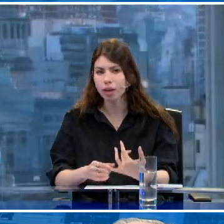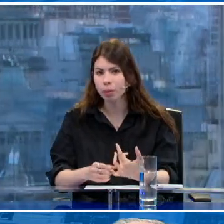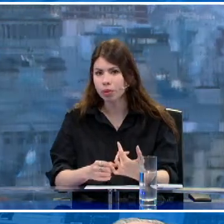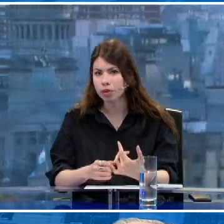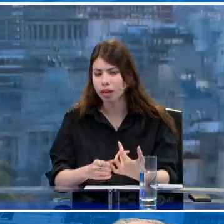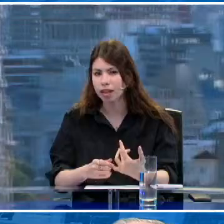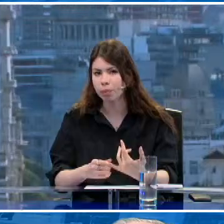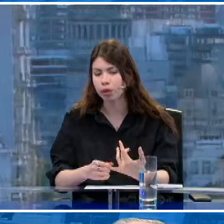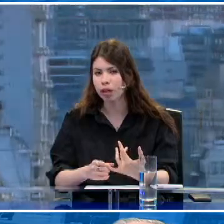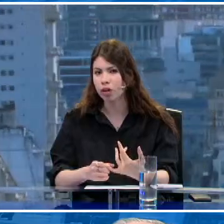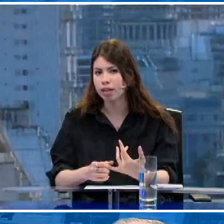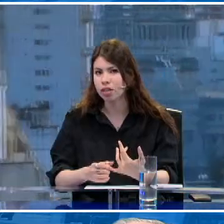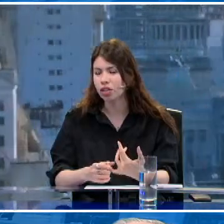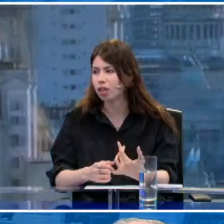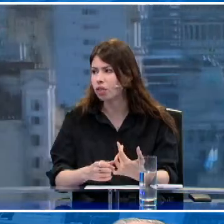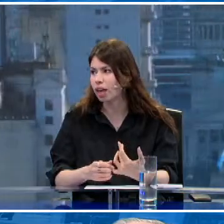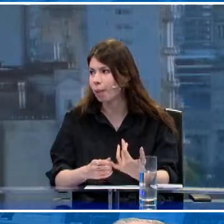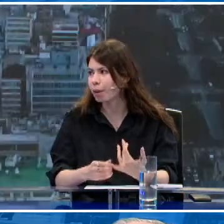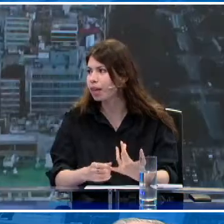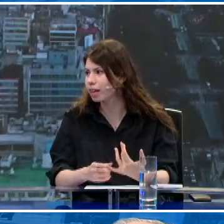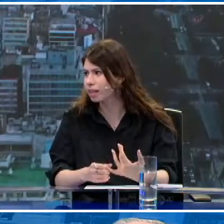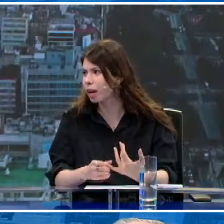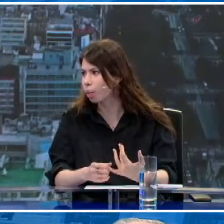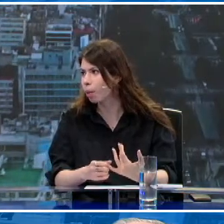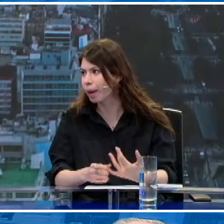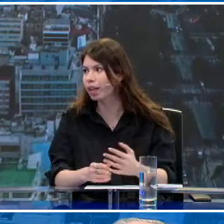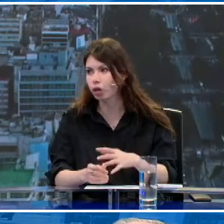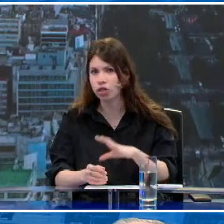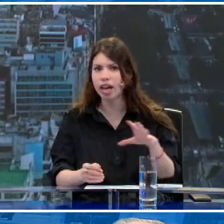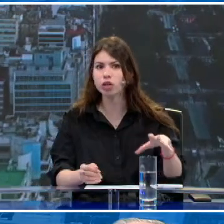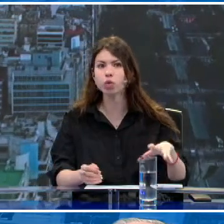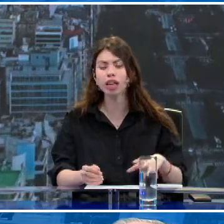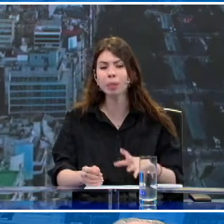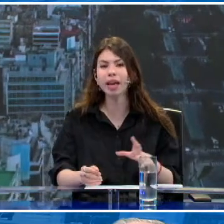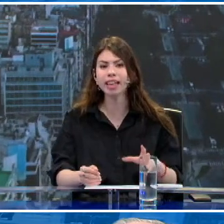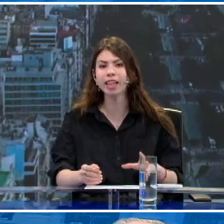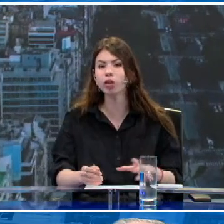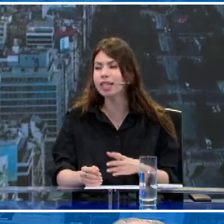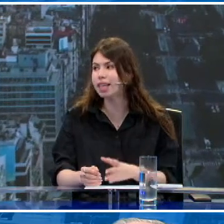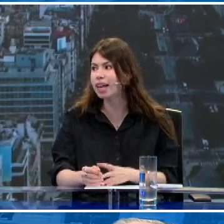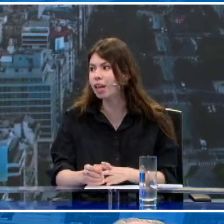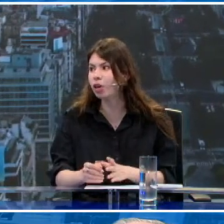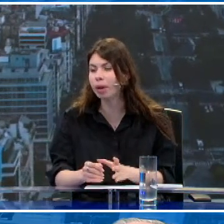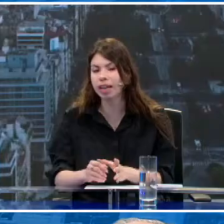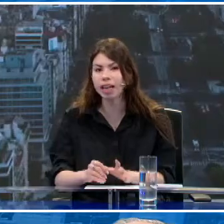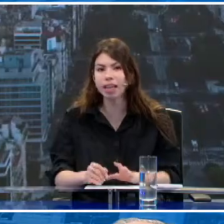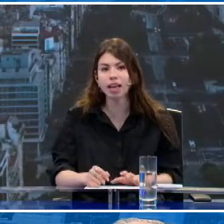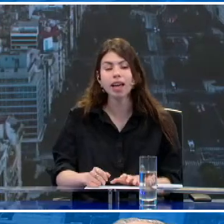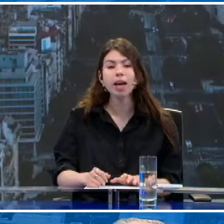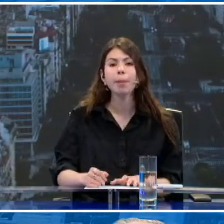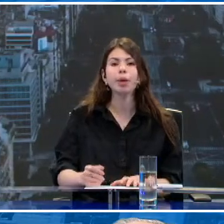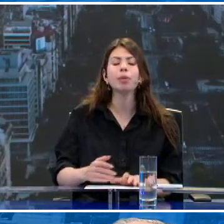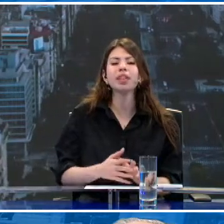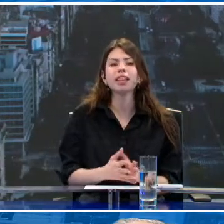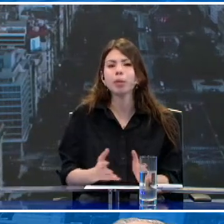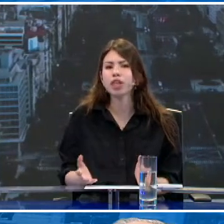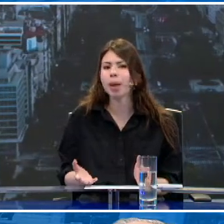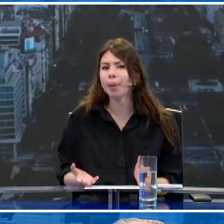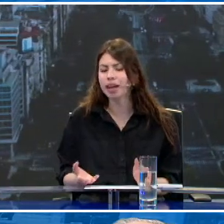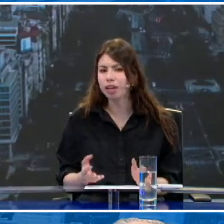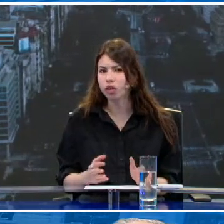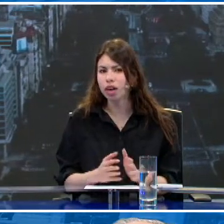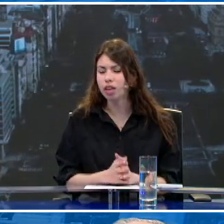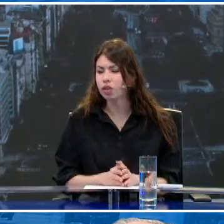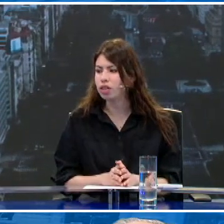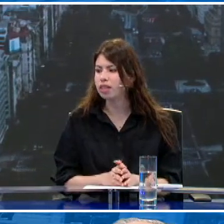en el que vimos Sí. diputados casi yéndose a las piñas Sí, en sí, algún sí, sí, momento, sí. o sea, es un Hubo, clima distinto totalmente. al Senado, imagínate, pero aparte estamos en